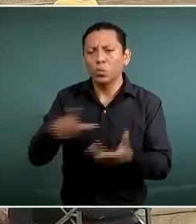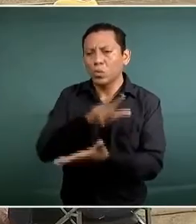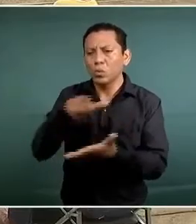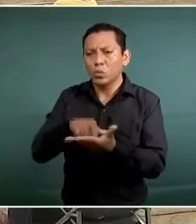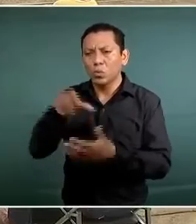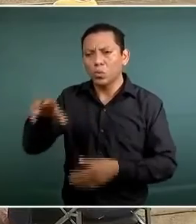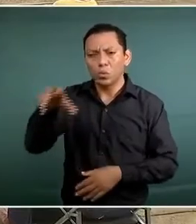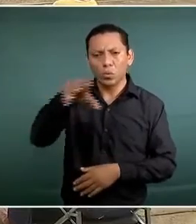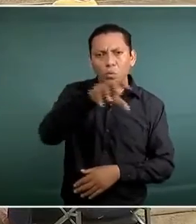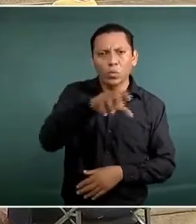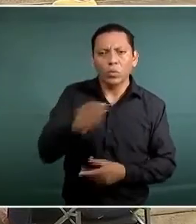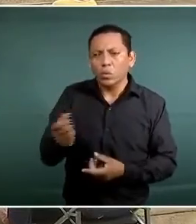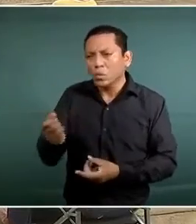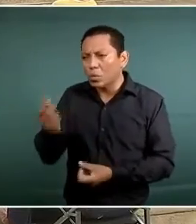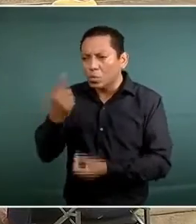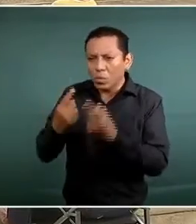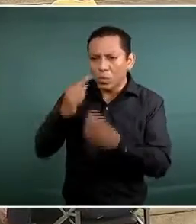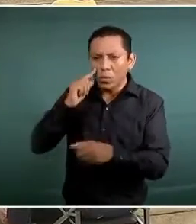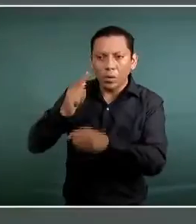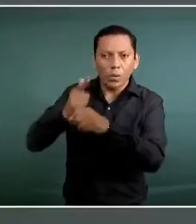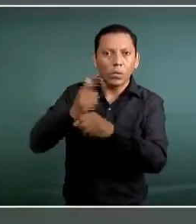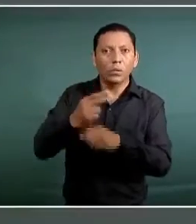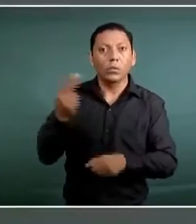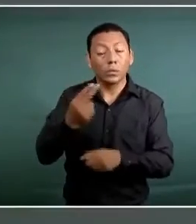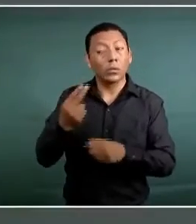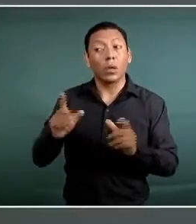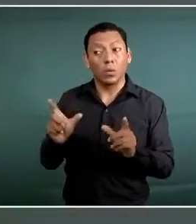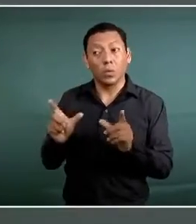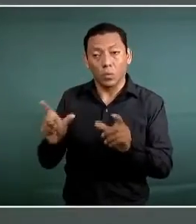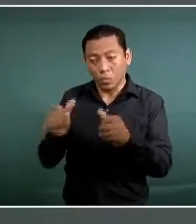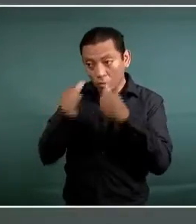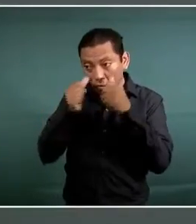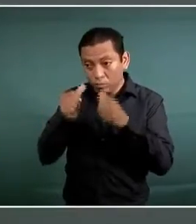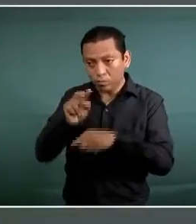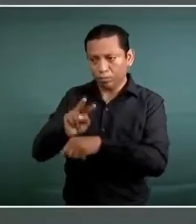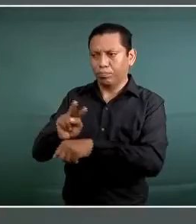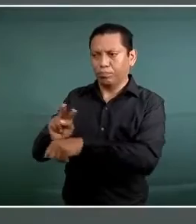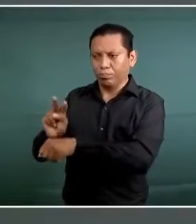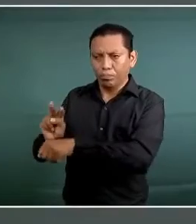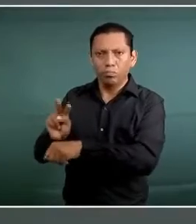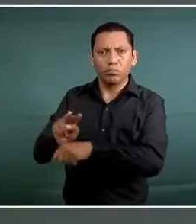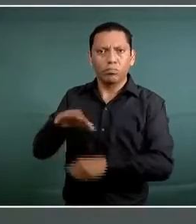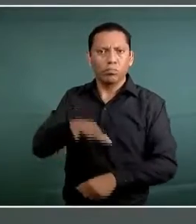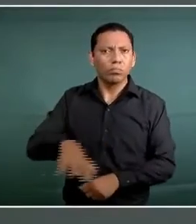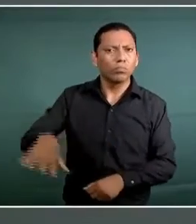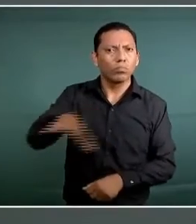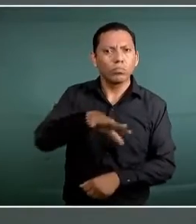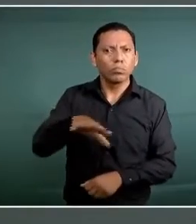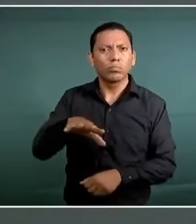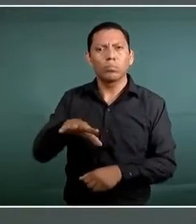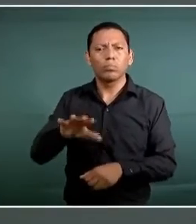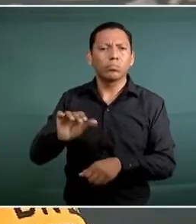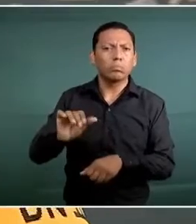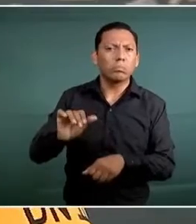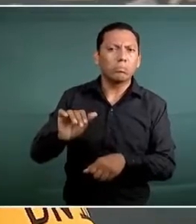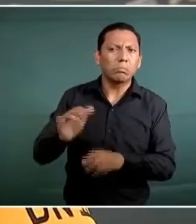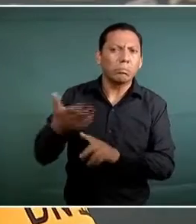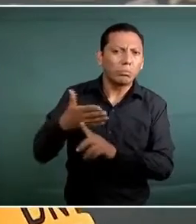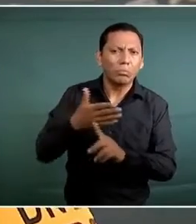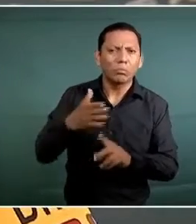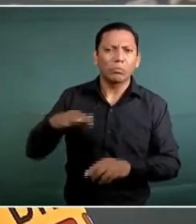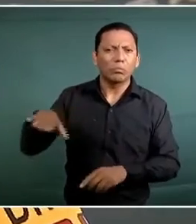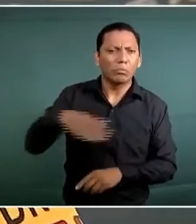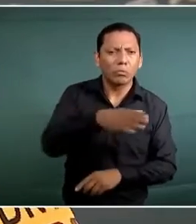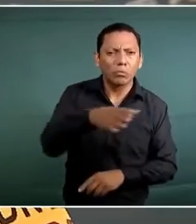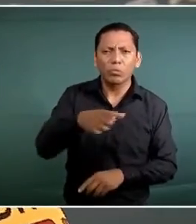áreas que se han identificado o que necesita la ciudad y que hagamos algún patrullaje, también un